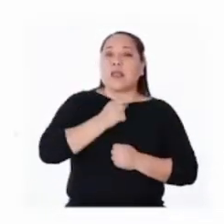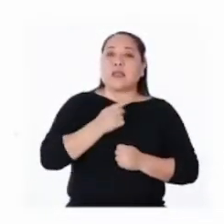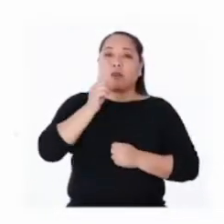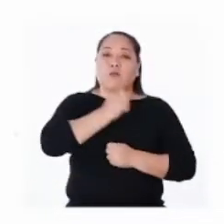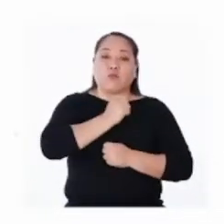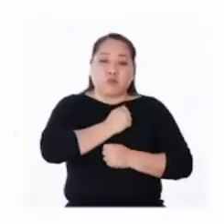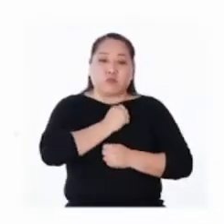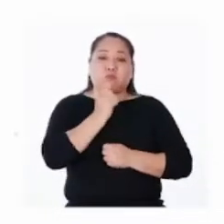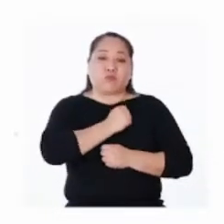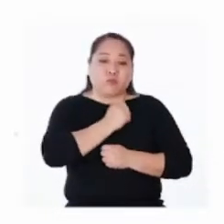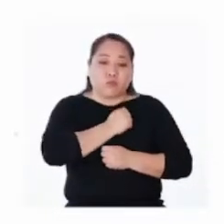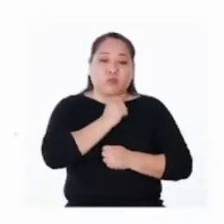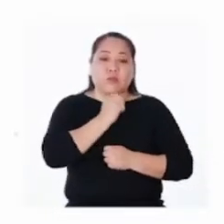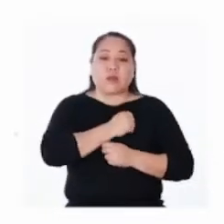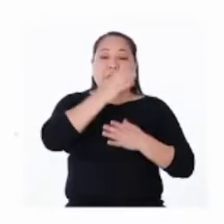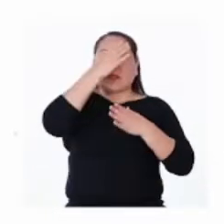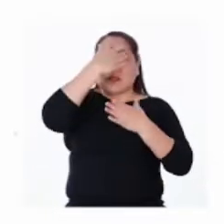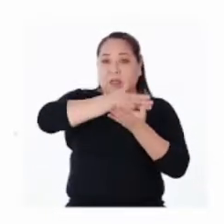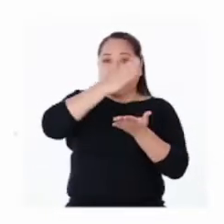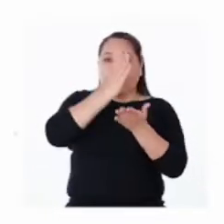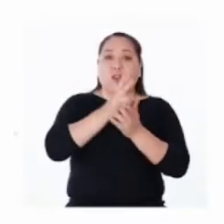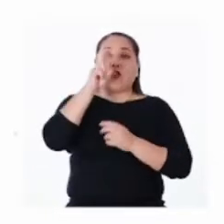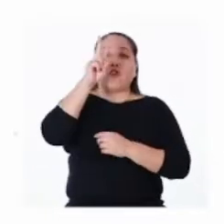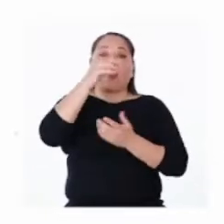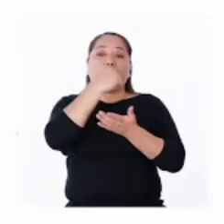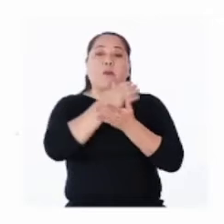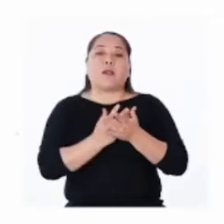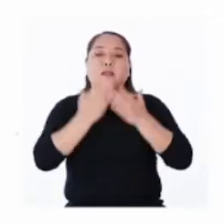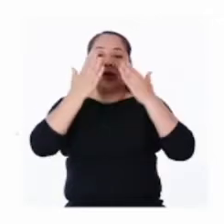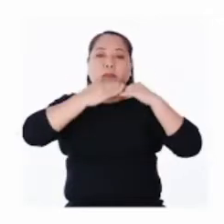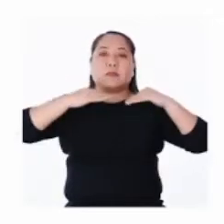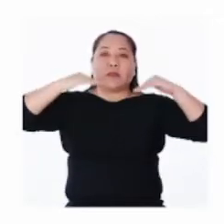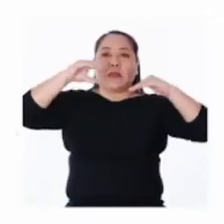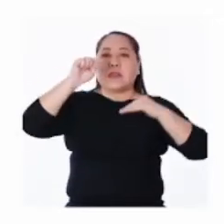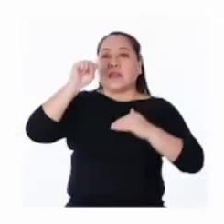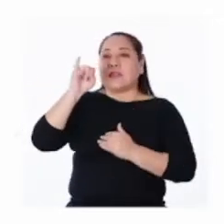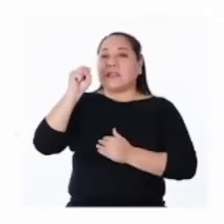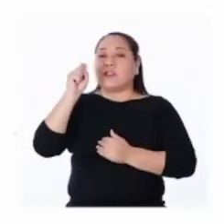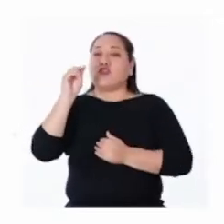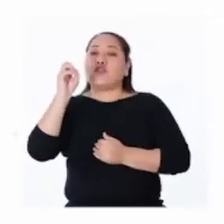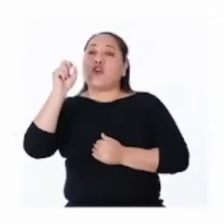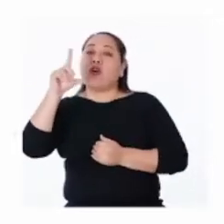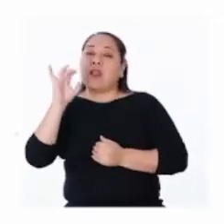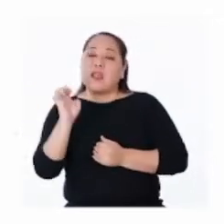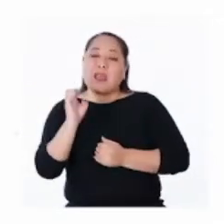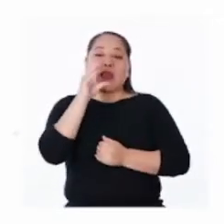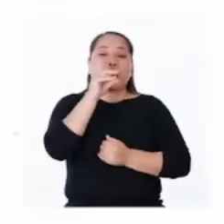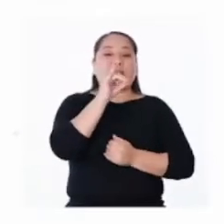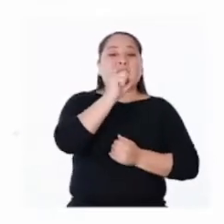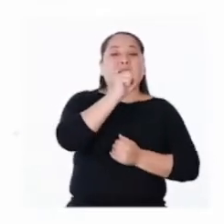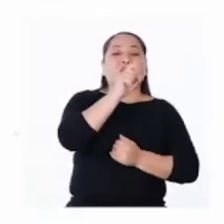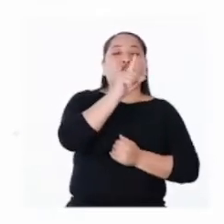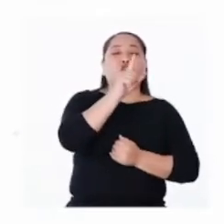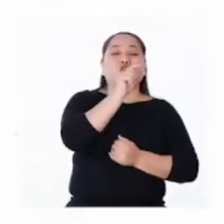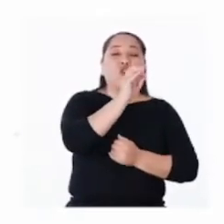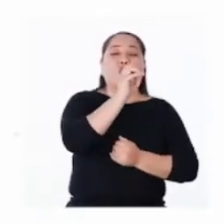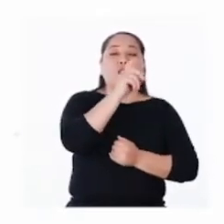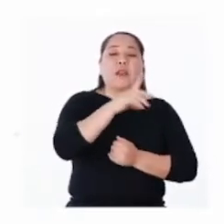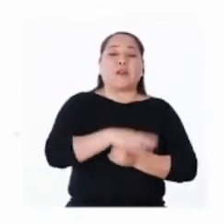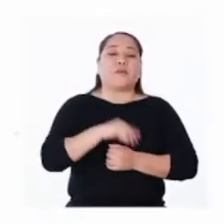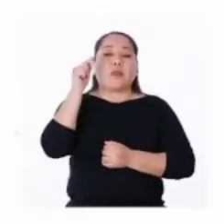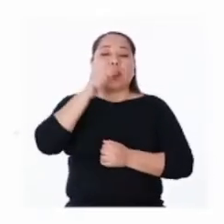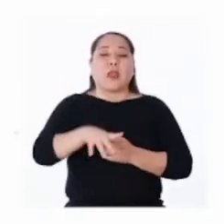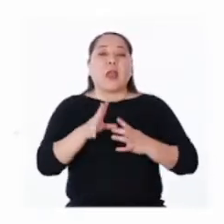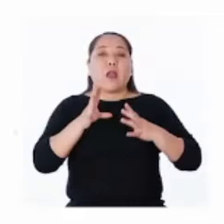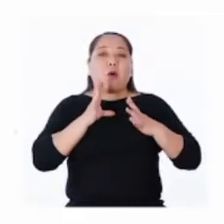Este periodo de latido del corazón se divide en dos etapas que se llaman sístole y diástole. En la sístole,